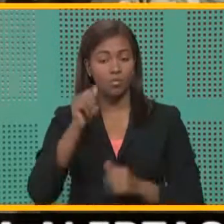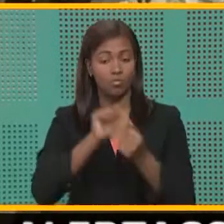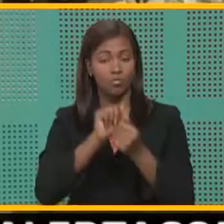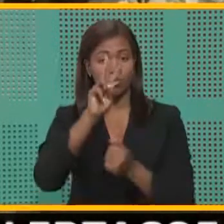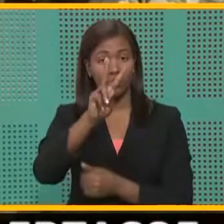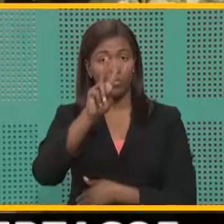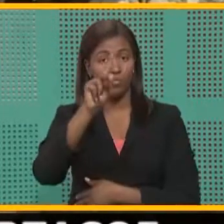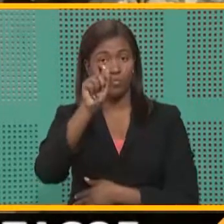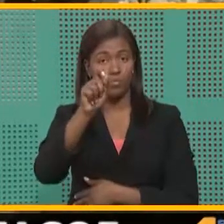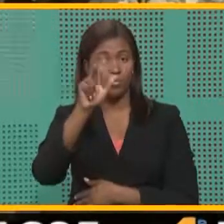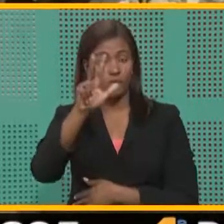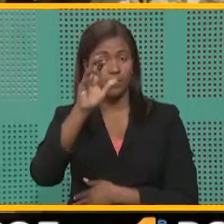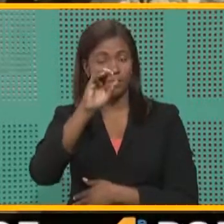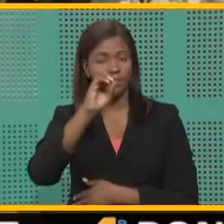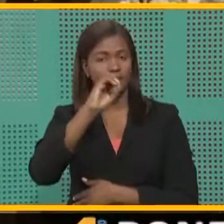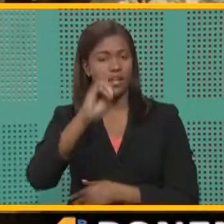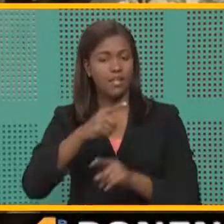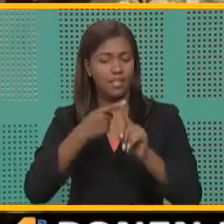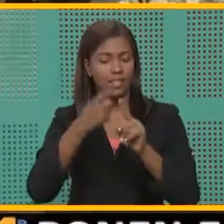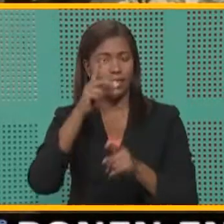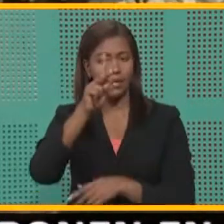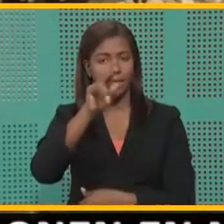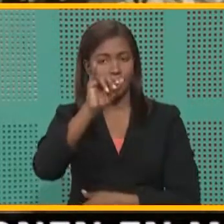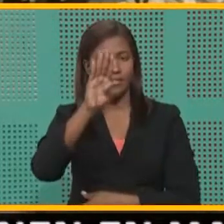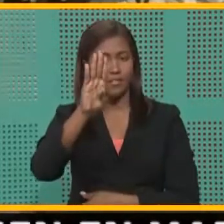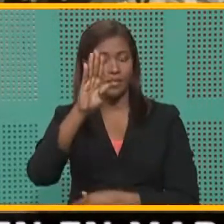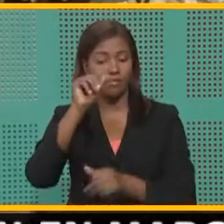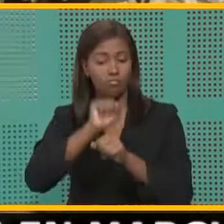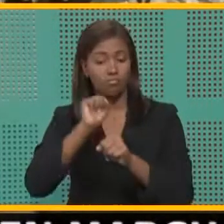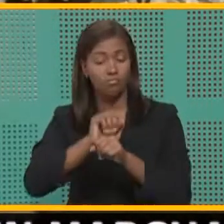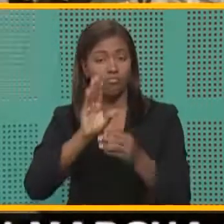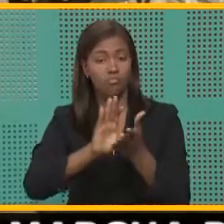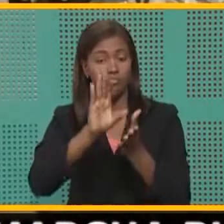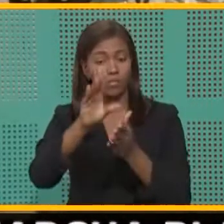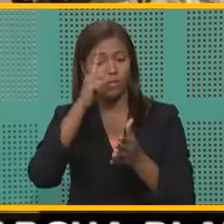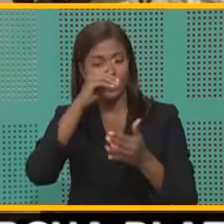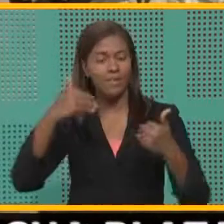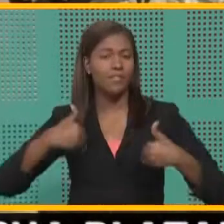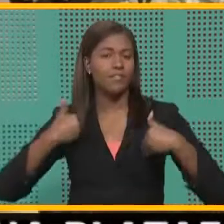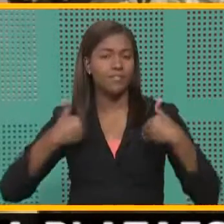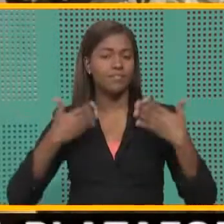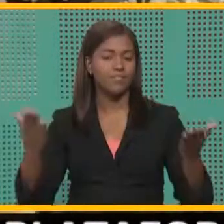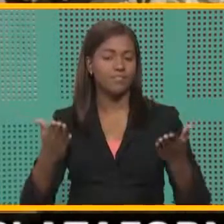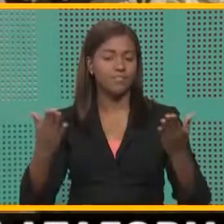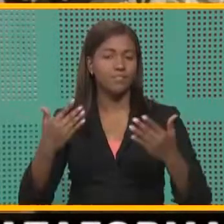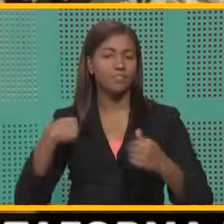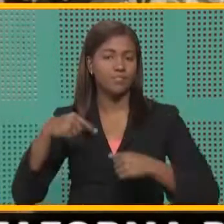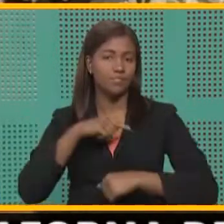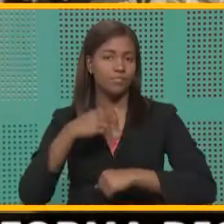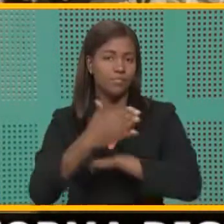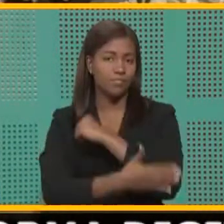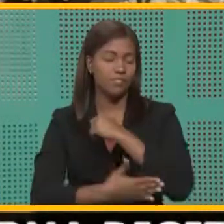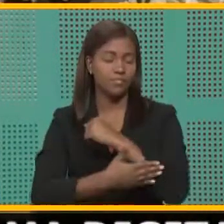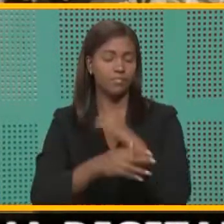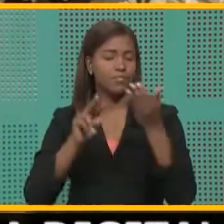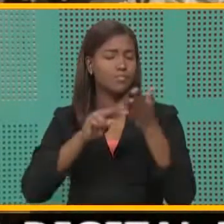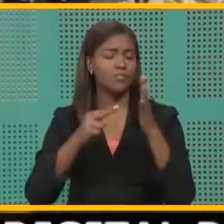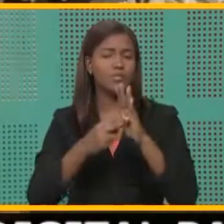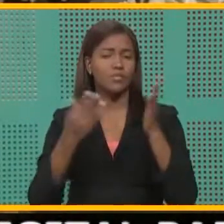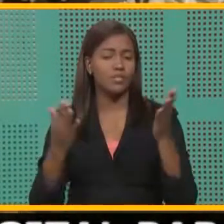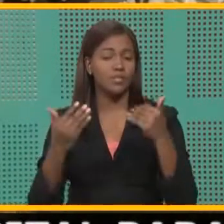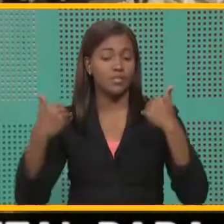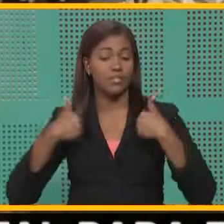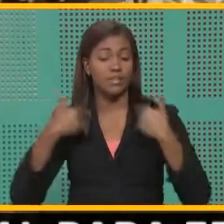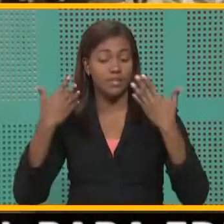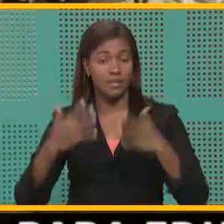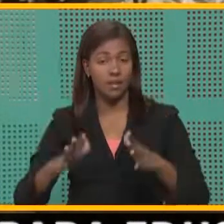2.3% del PIB se invierte en materia de juventud en nuestro país. O sea, tenemos ya